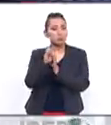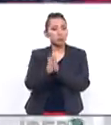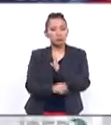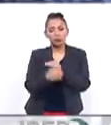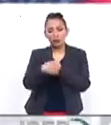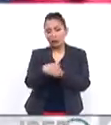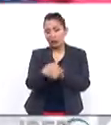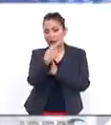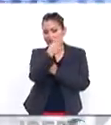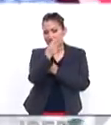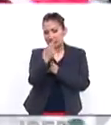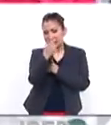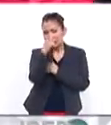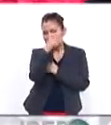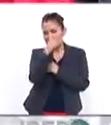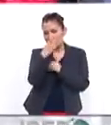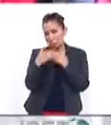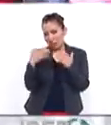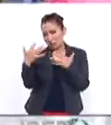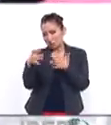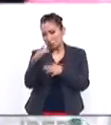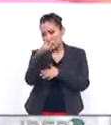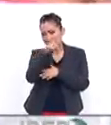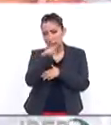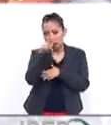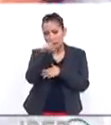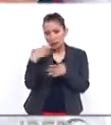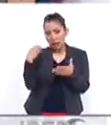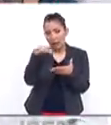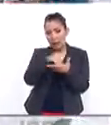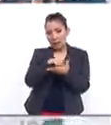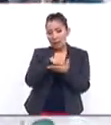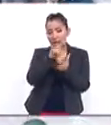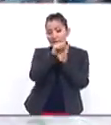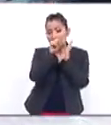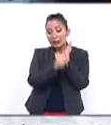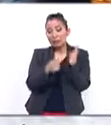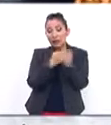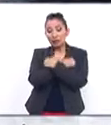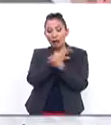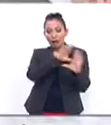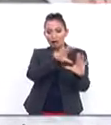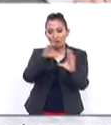unos pocos centenares de idiomas han tenido el privilegio de incorporarse a los sistemas